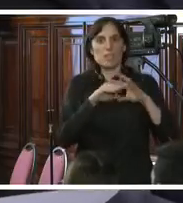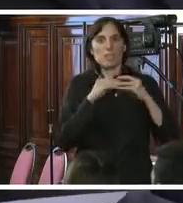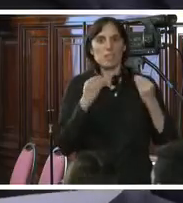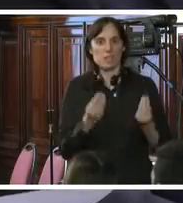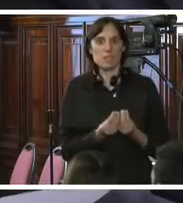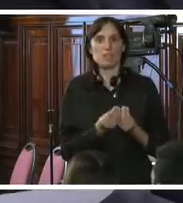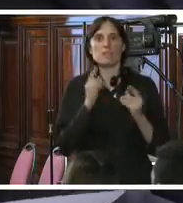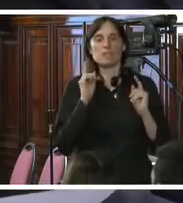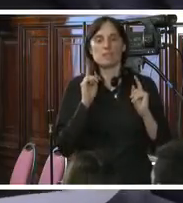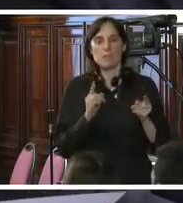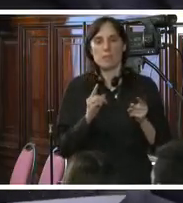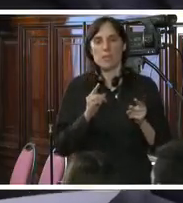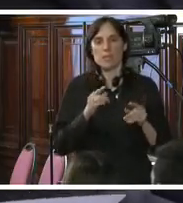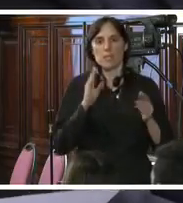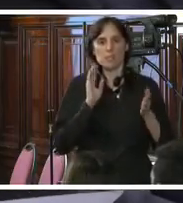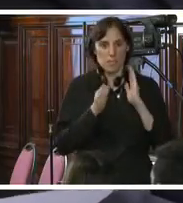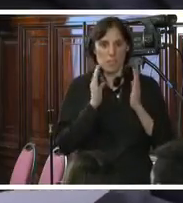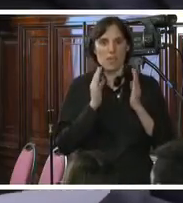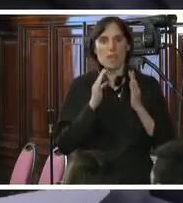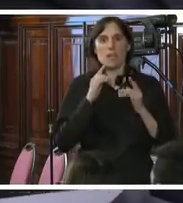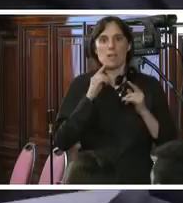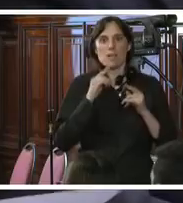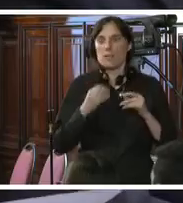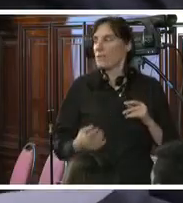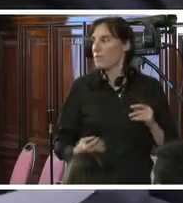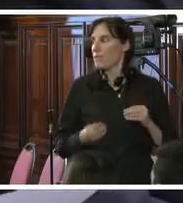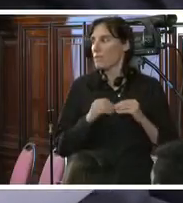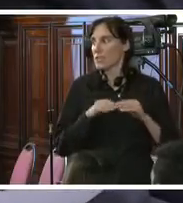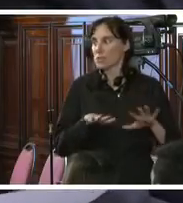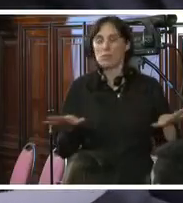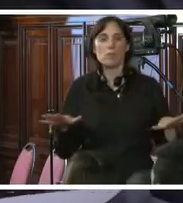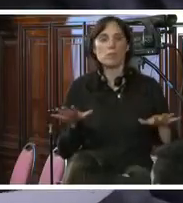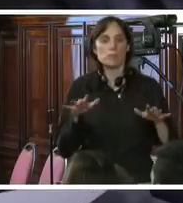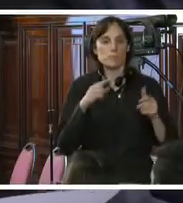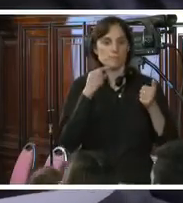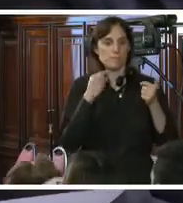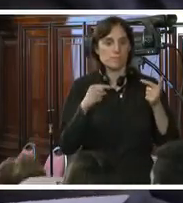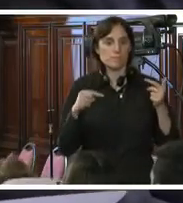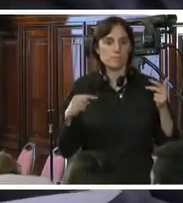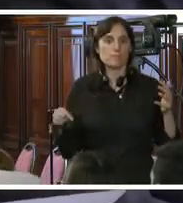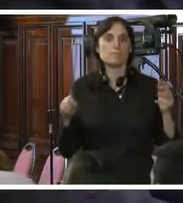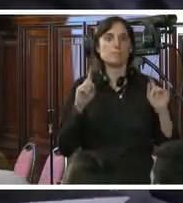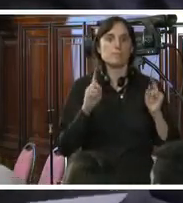provisión de antirretrovirales, tratamiento de las infecciones oportunistas y las enfermedades conexas, además